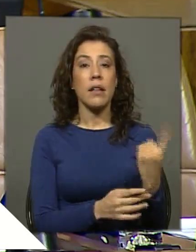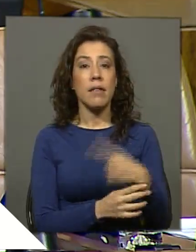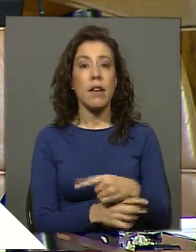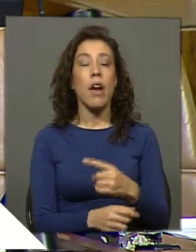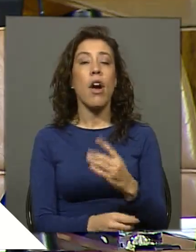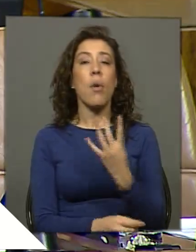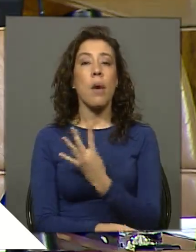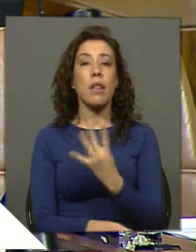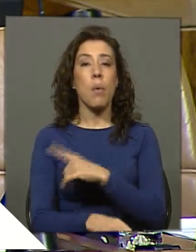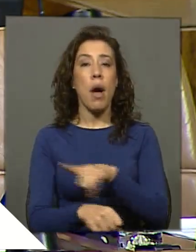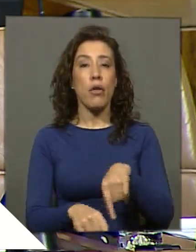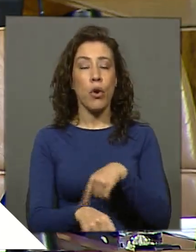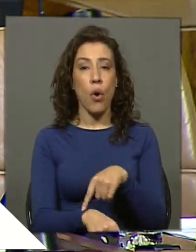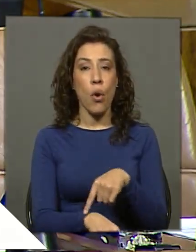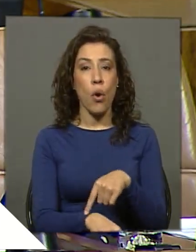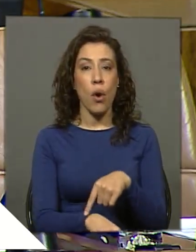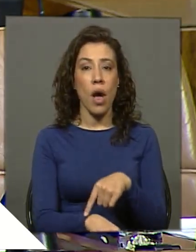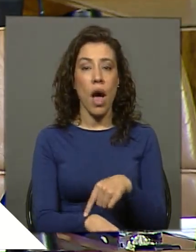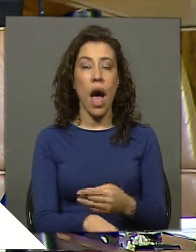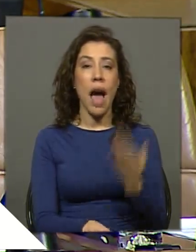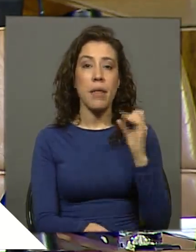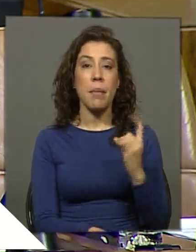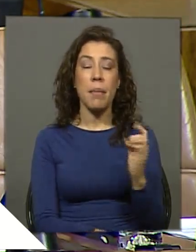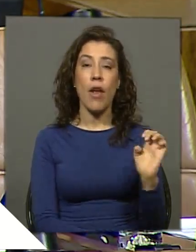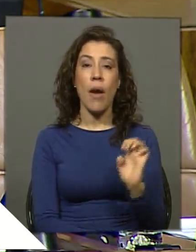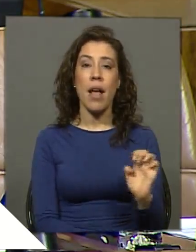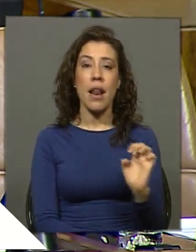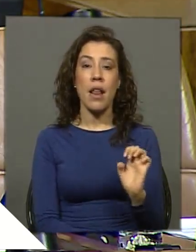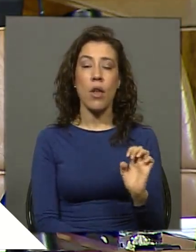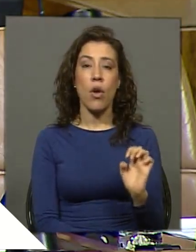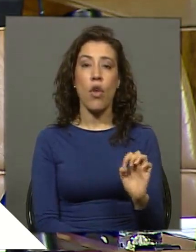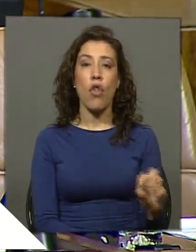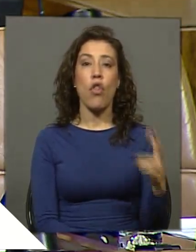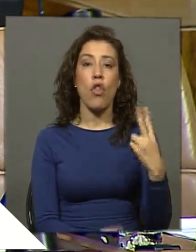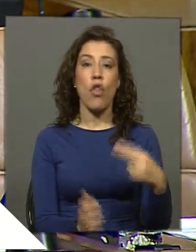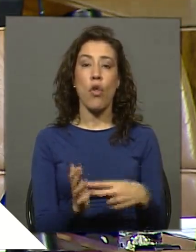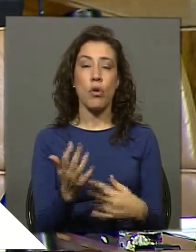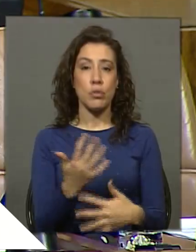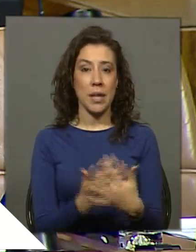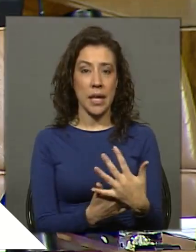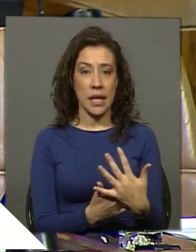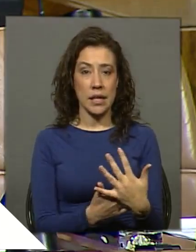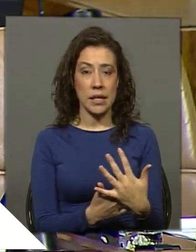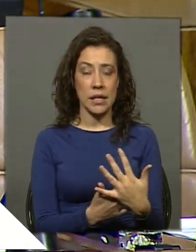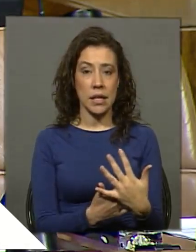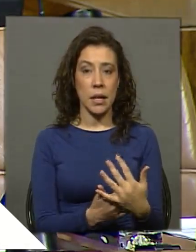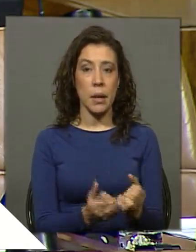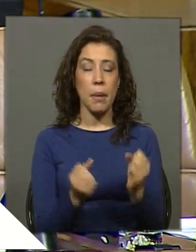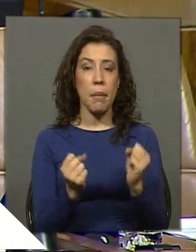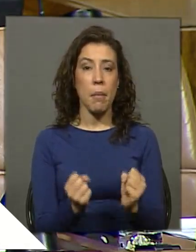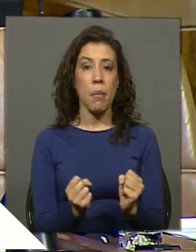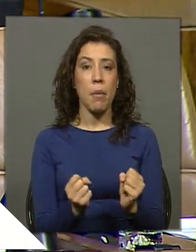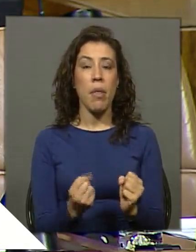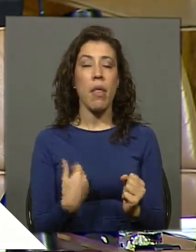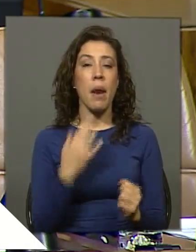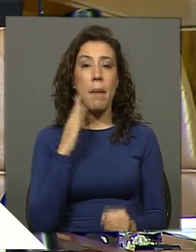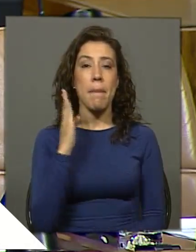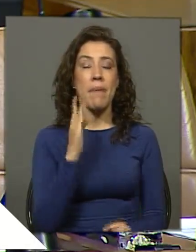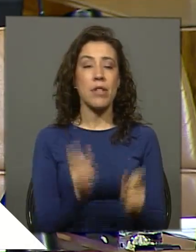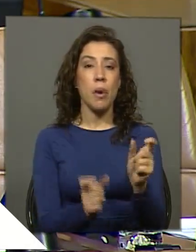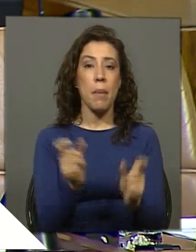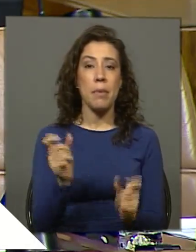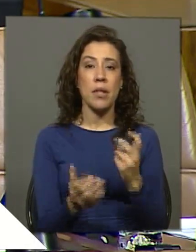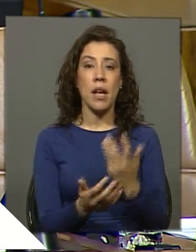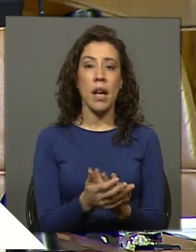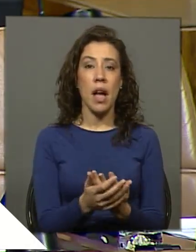44 horas antes del 1 de enero de 2015 y que puedan acogerse a este beneficio las personas